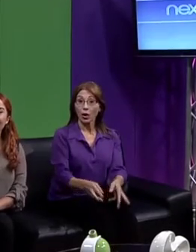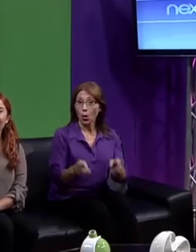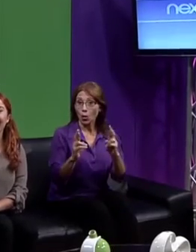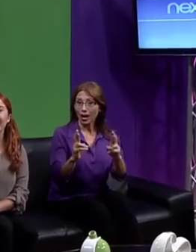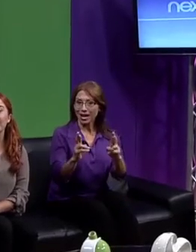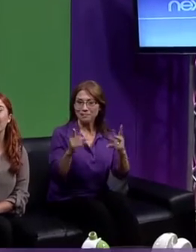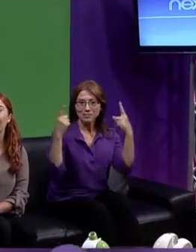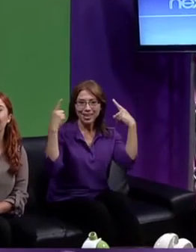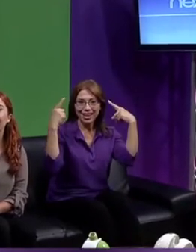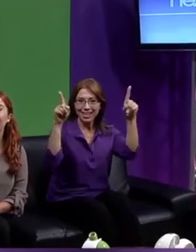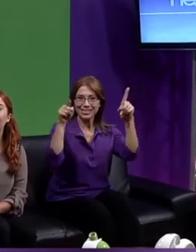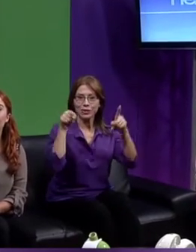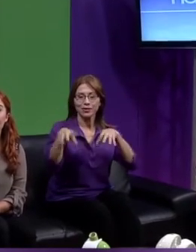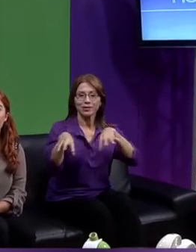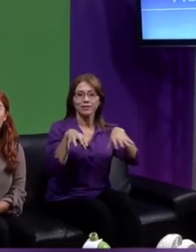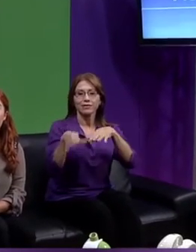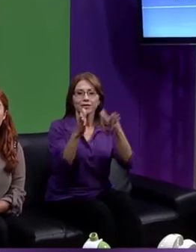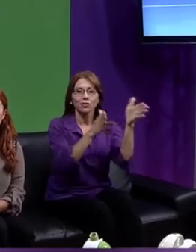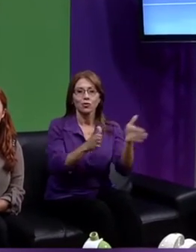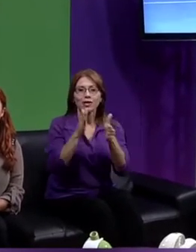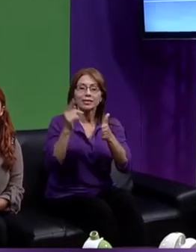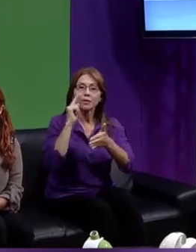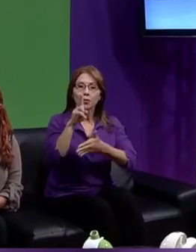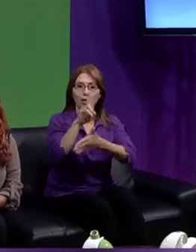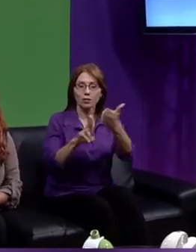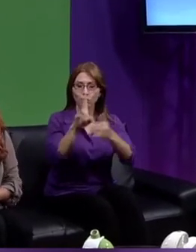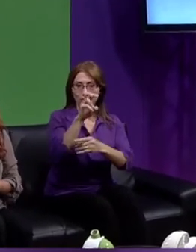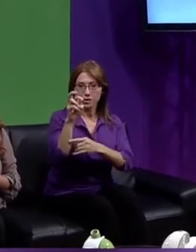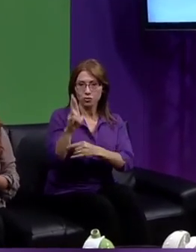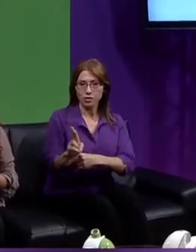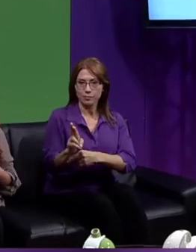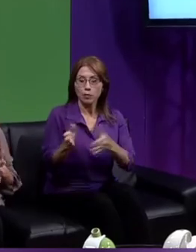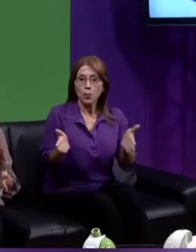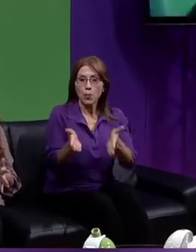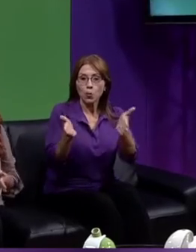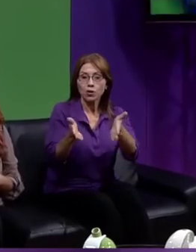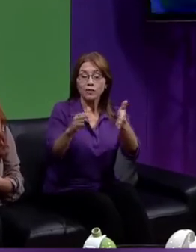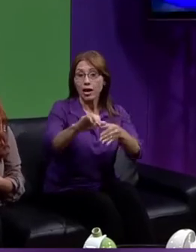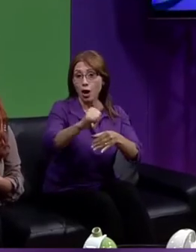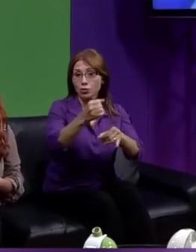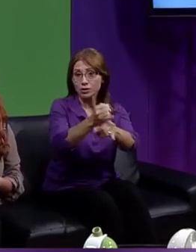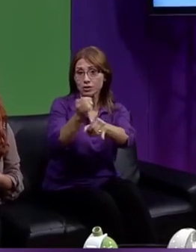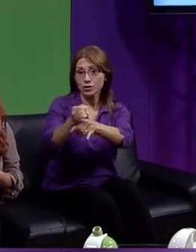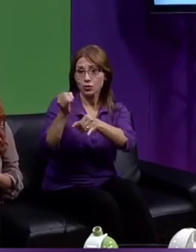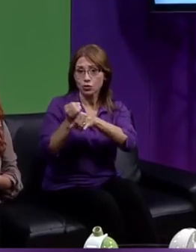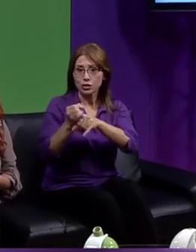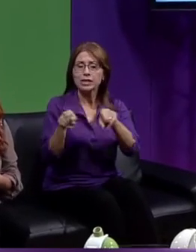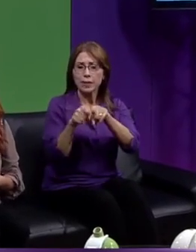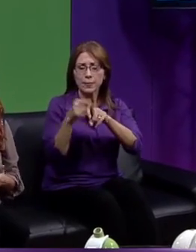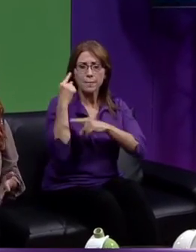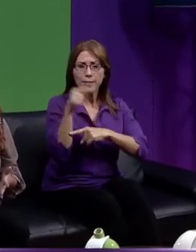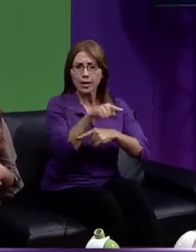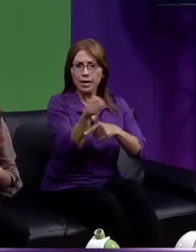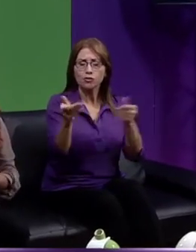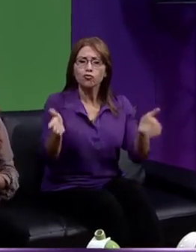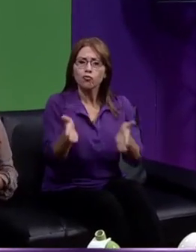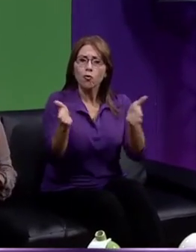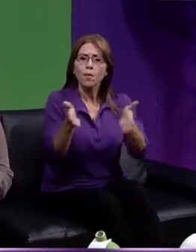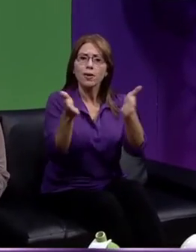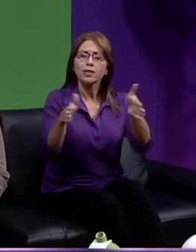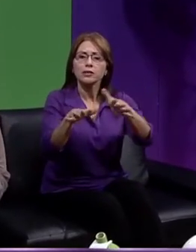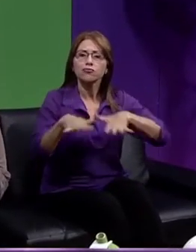Ojalá que el éxito de esta actividad organizada por la Universidad de Costa Rica motive a otras instituciones también a fomentar